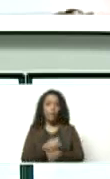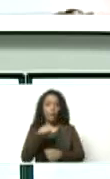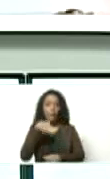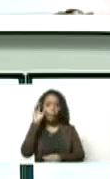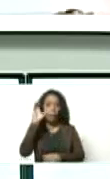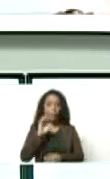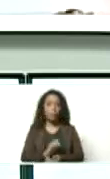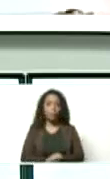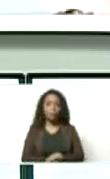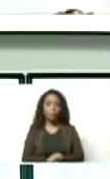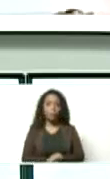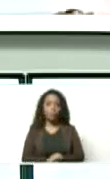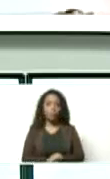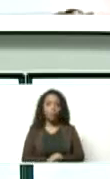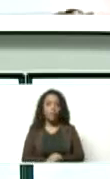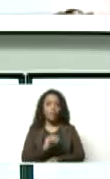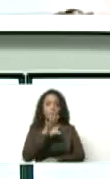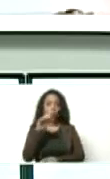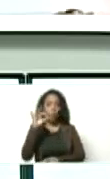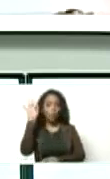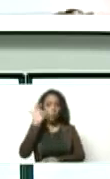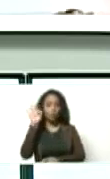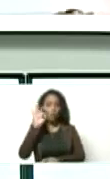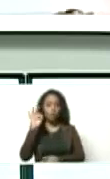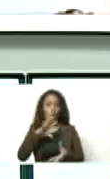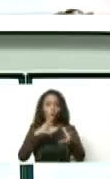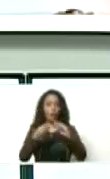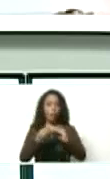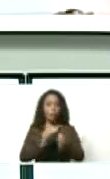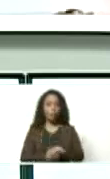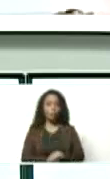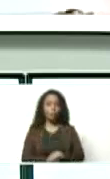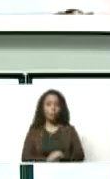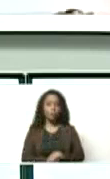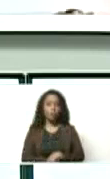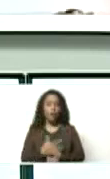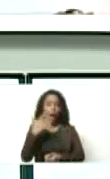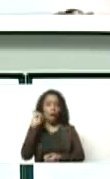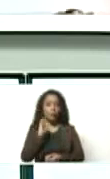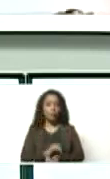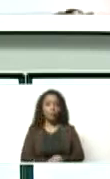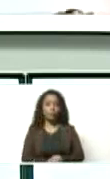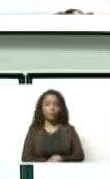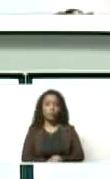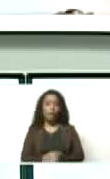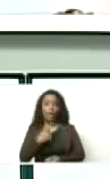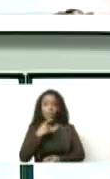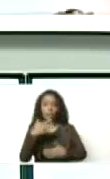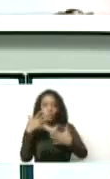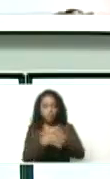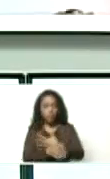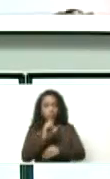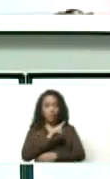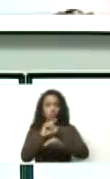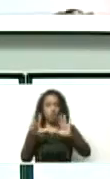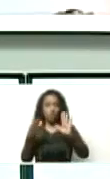país del 50% de los CLAP existentes, es decir,